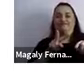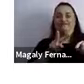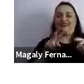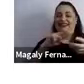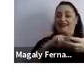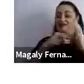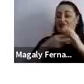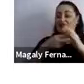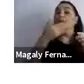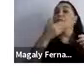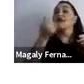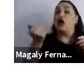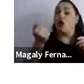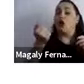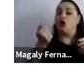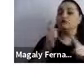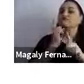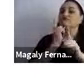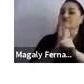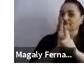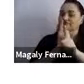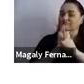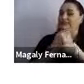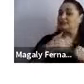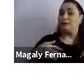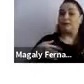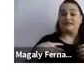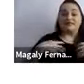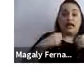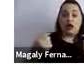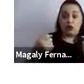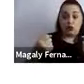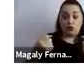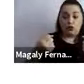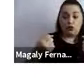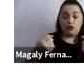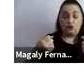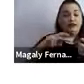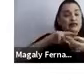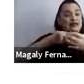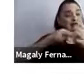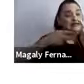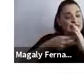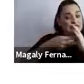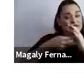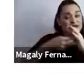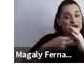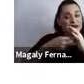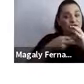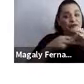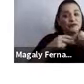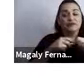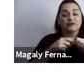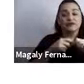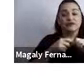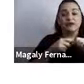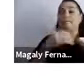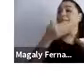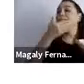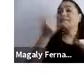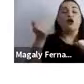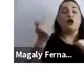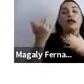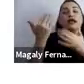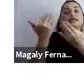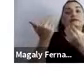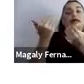de mejor y factible, la mejor salud la hemos estado definiendo con la mejor esperanza de